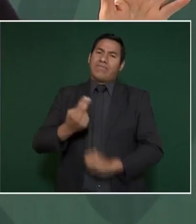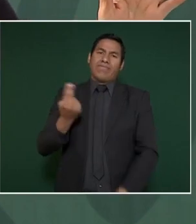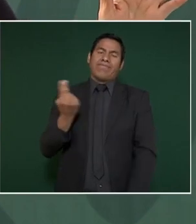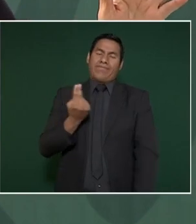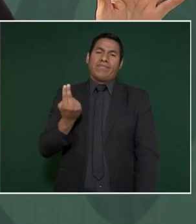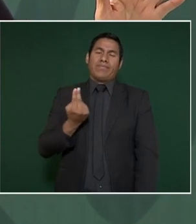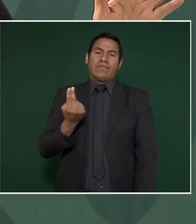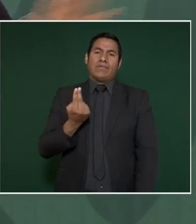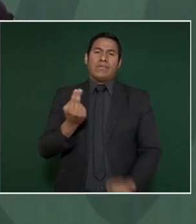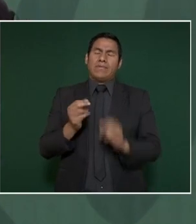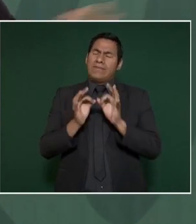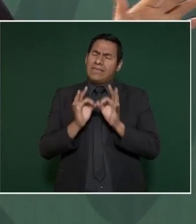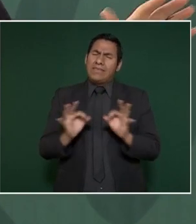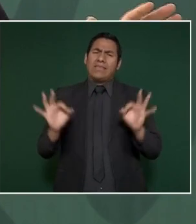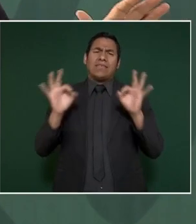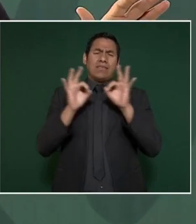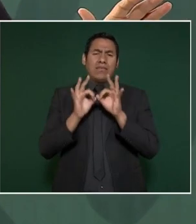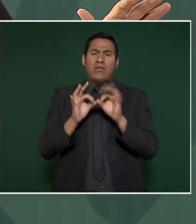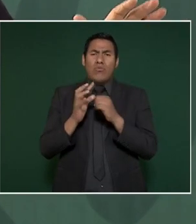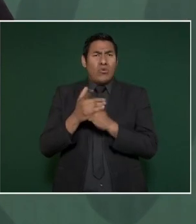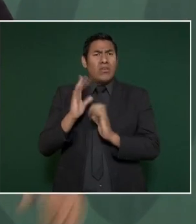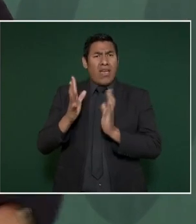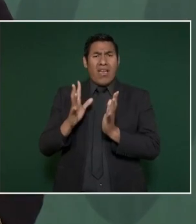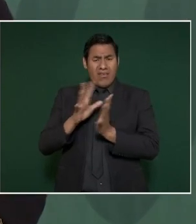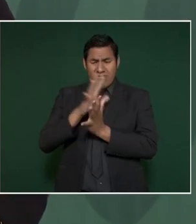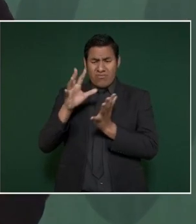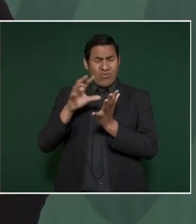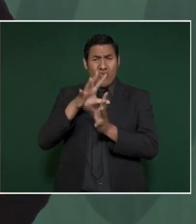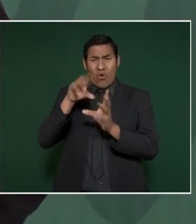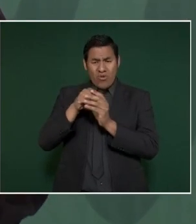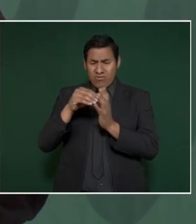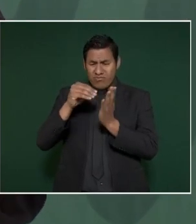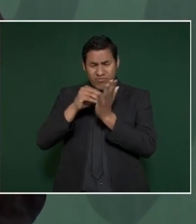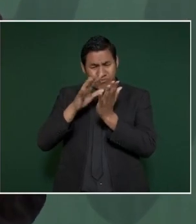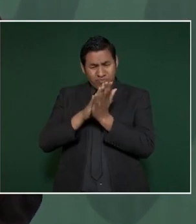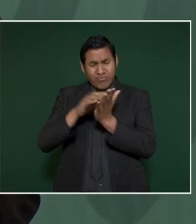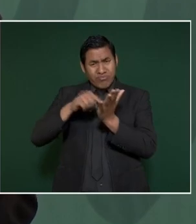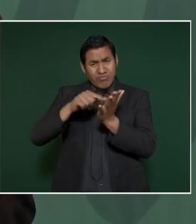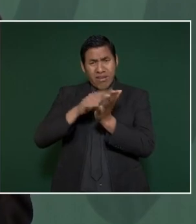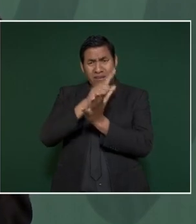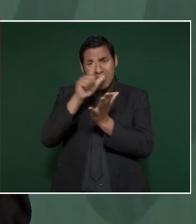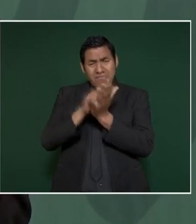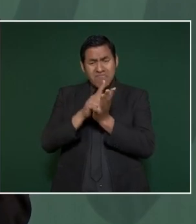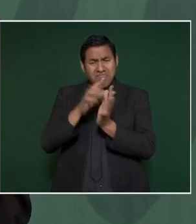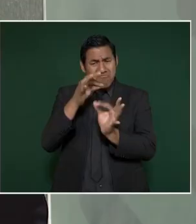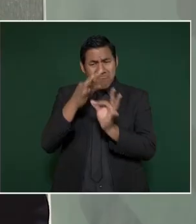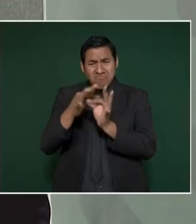ya todo Es legal lo que ellos se